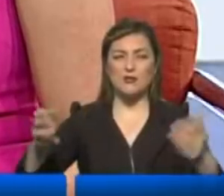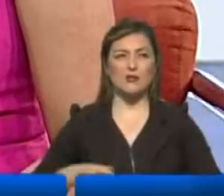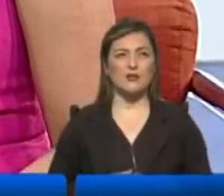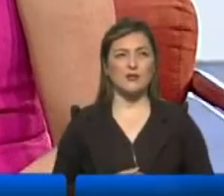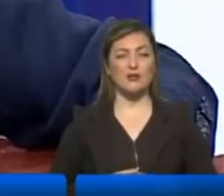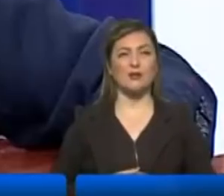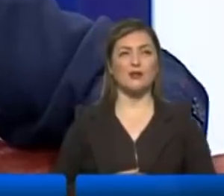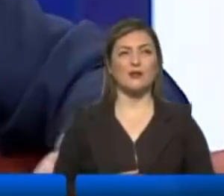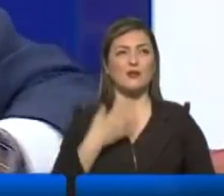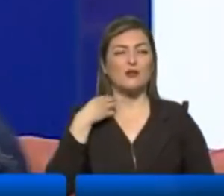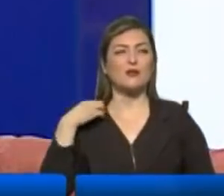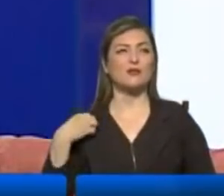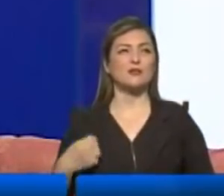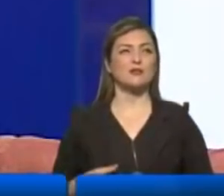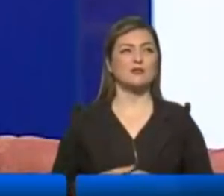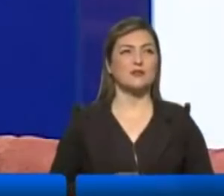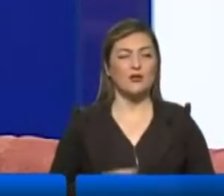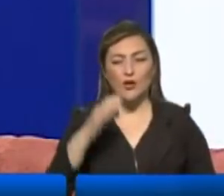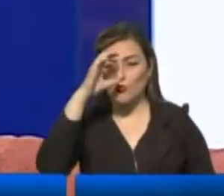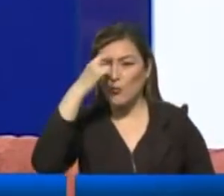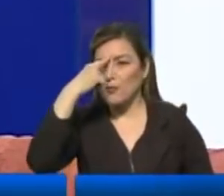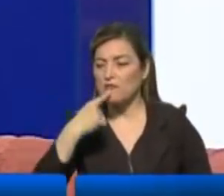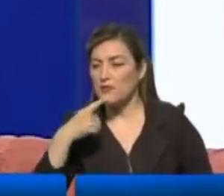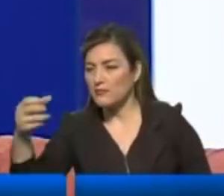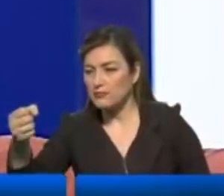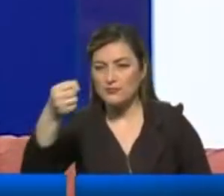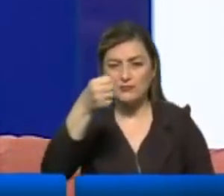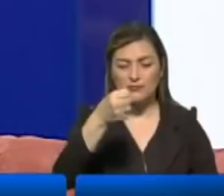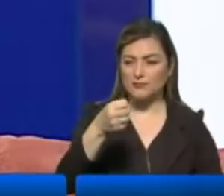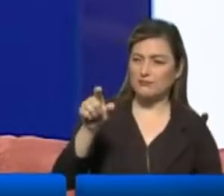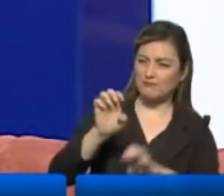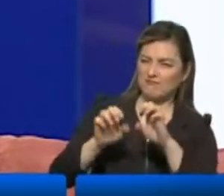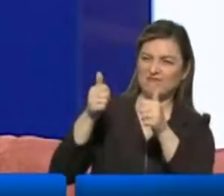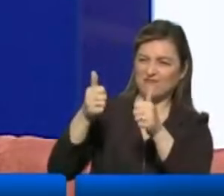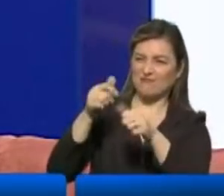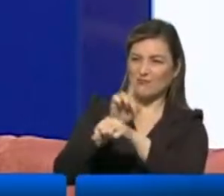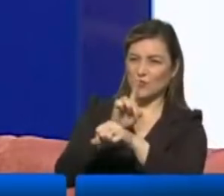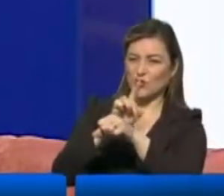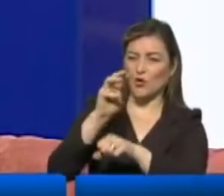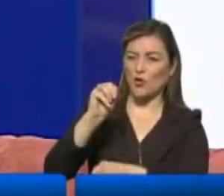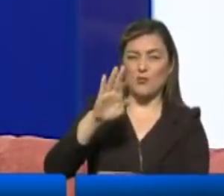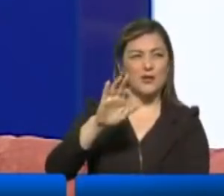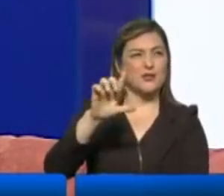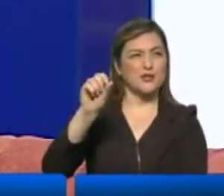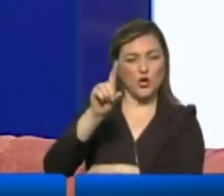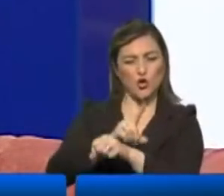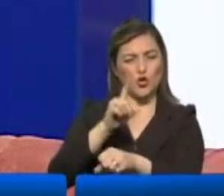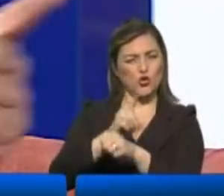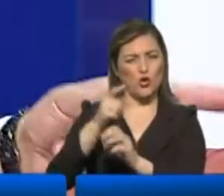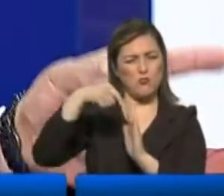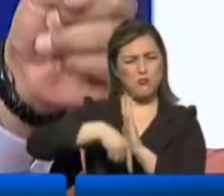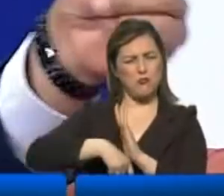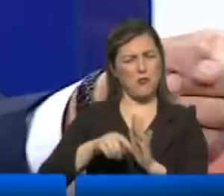poco. ¿Qué puedo yo decir? Si uno busca un perfil de buena fe, el doctor Lenín Mantilla, un gran médico